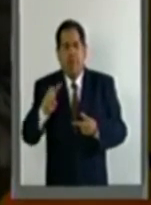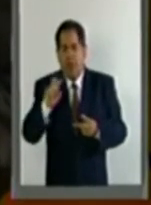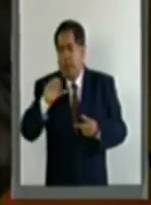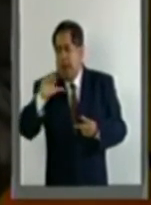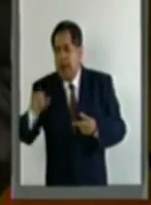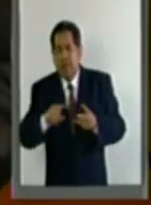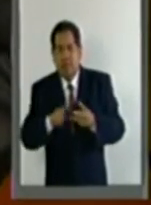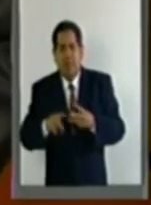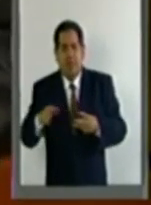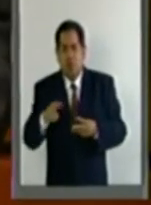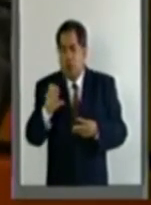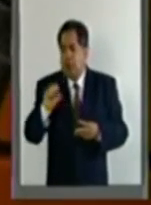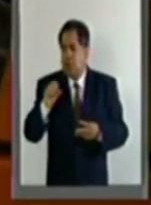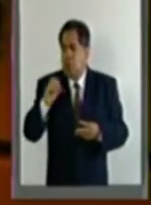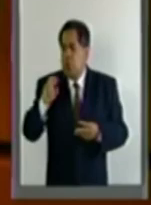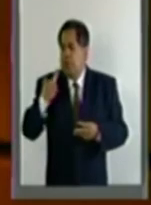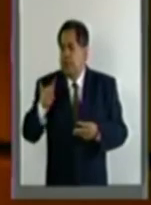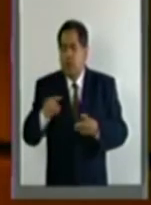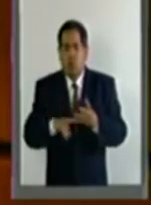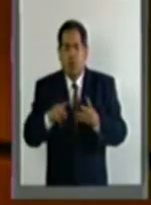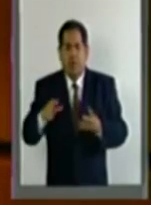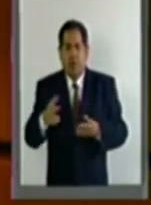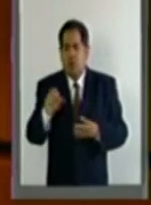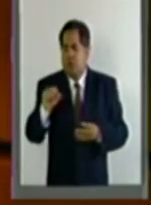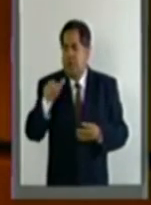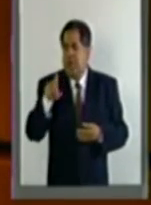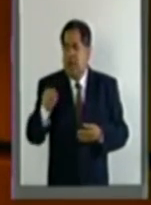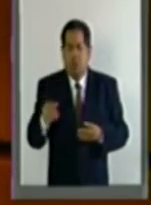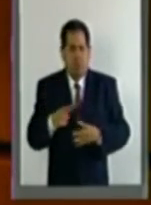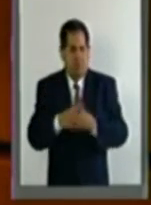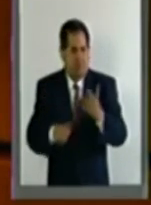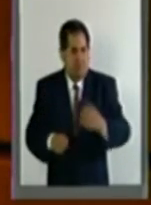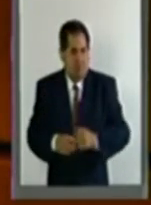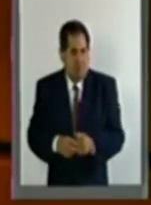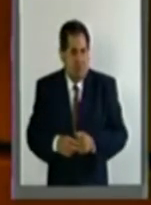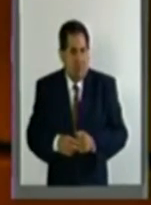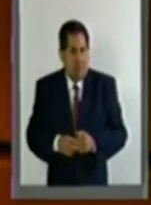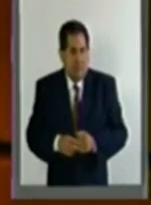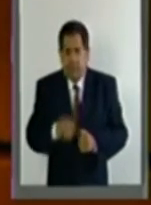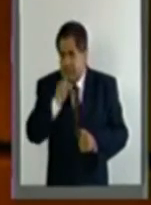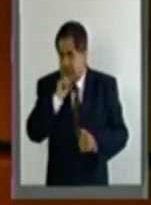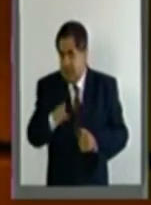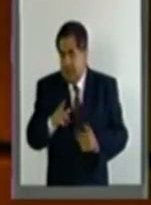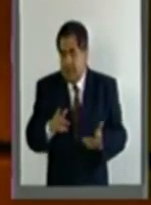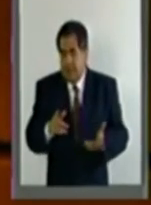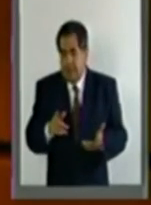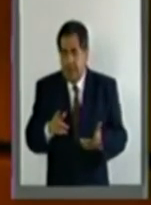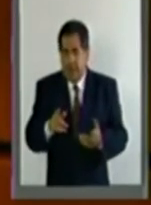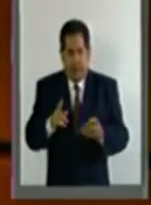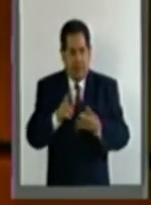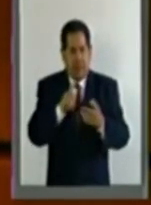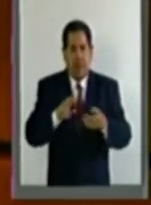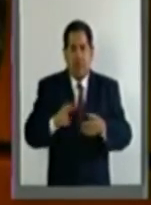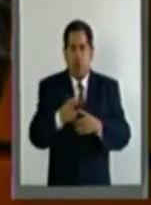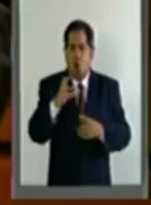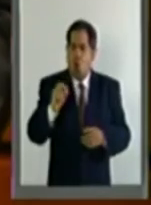río Escondido y el río Salado, además del Conchos ya